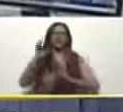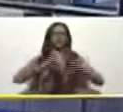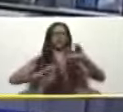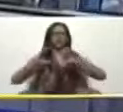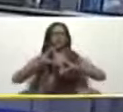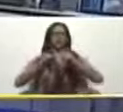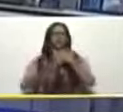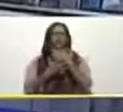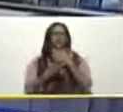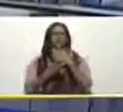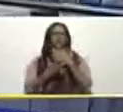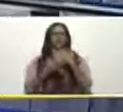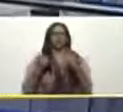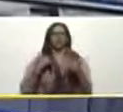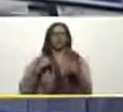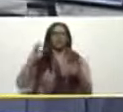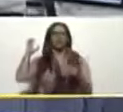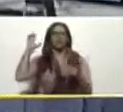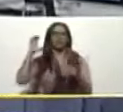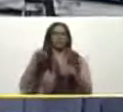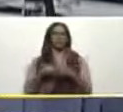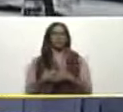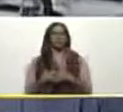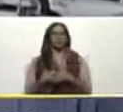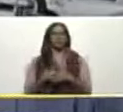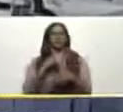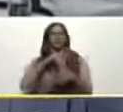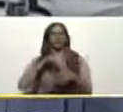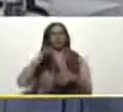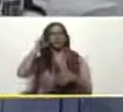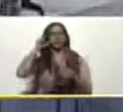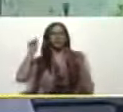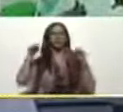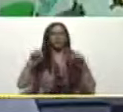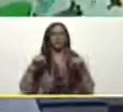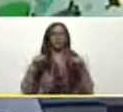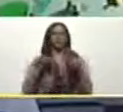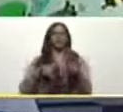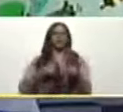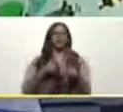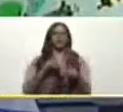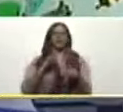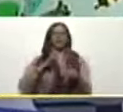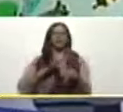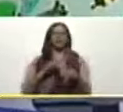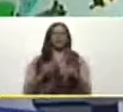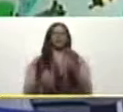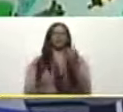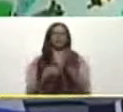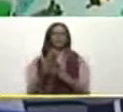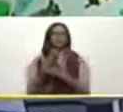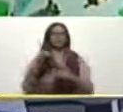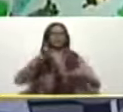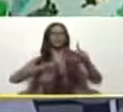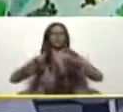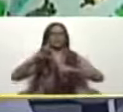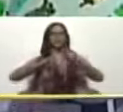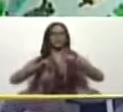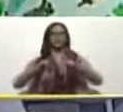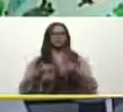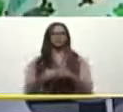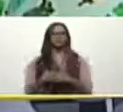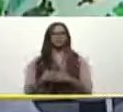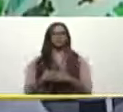científico tecnológico de cualquier país. Y nosotros el día de hoy pues estamos inaugurando este laboratorio con